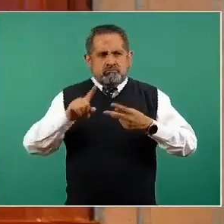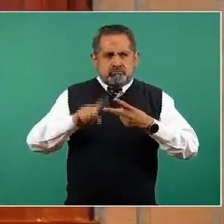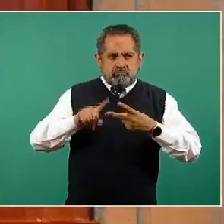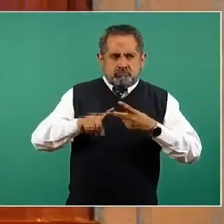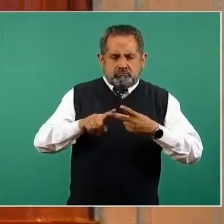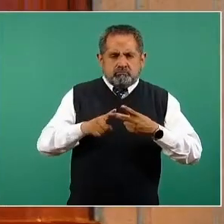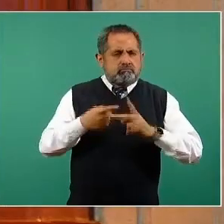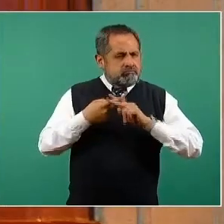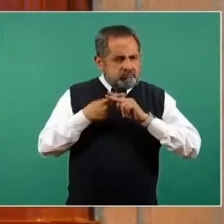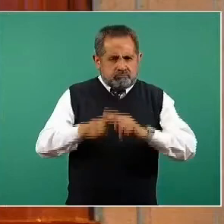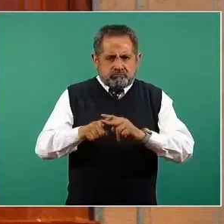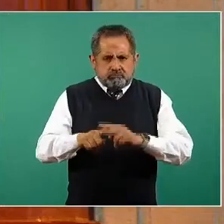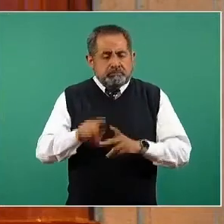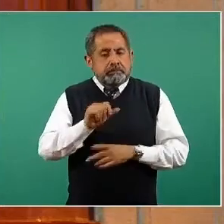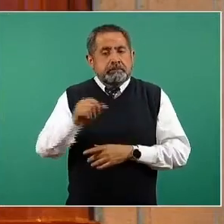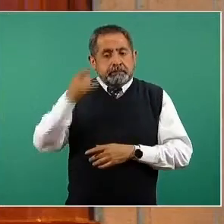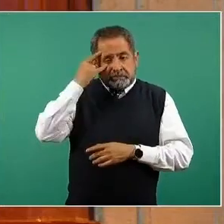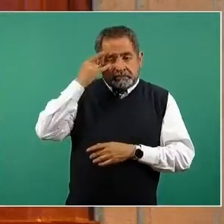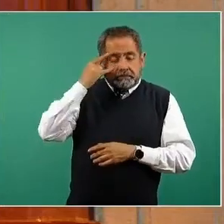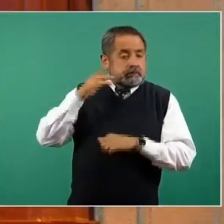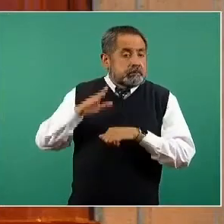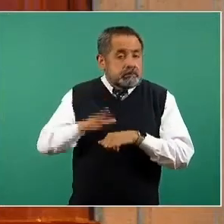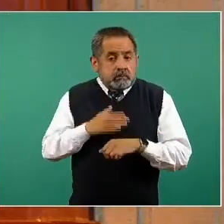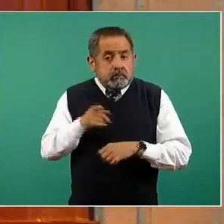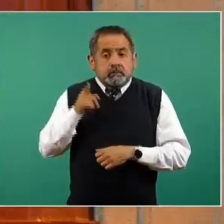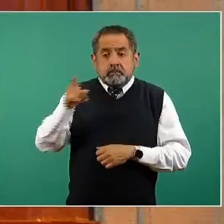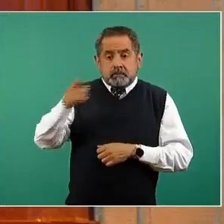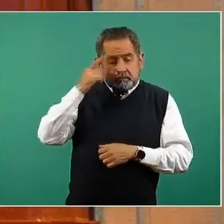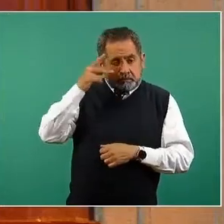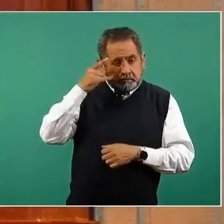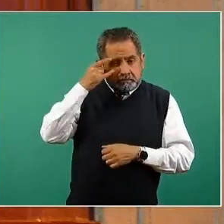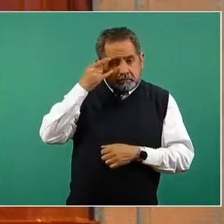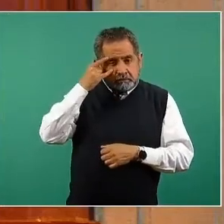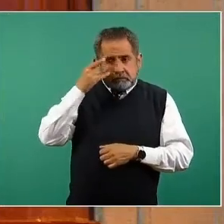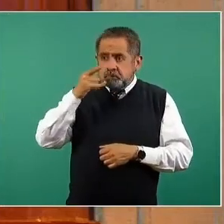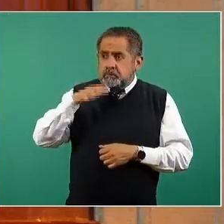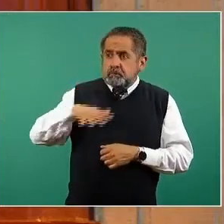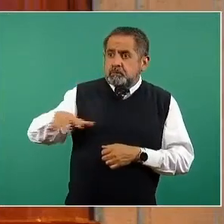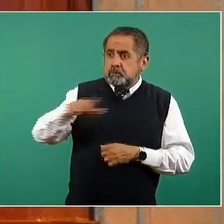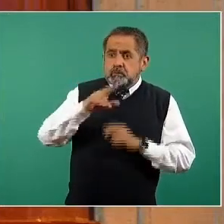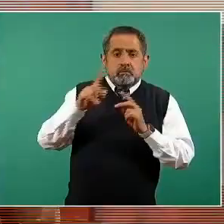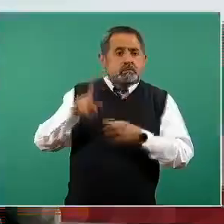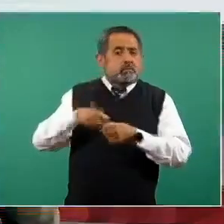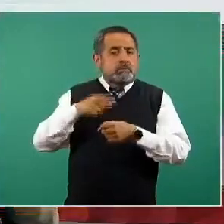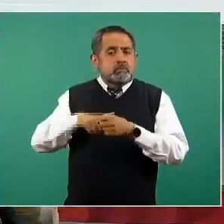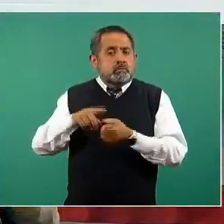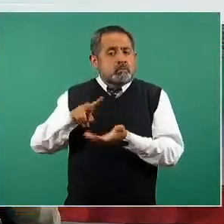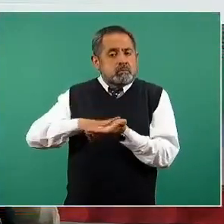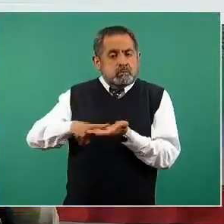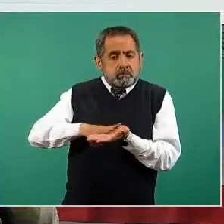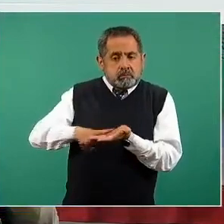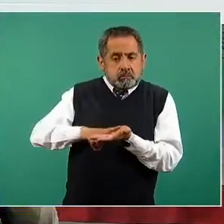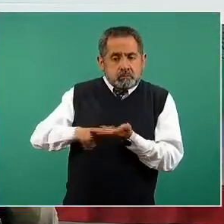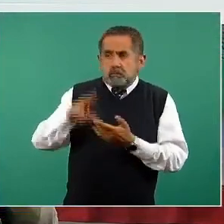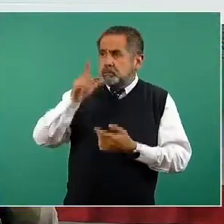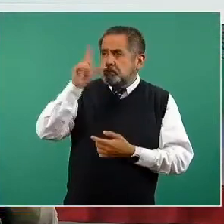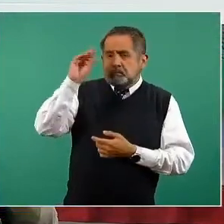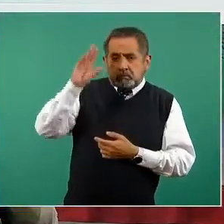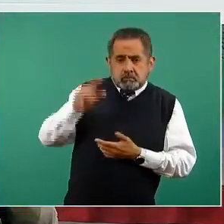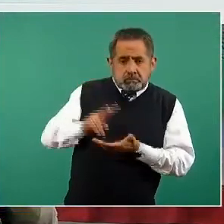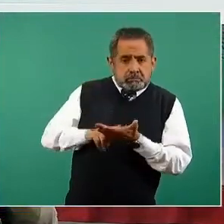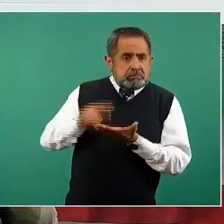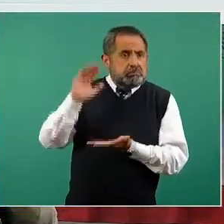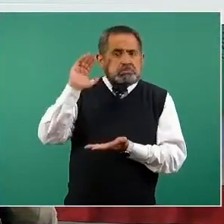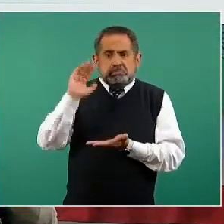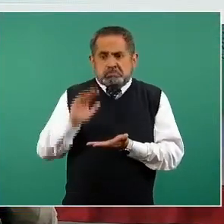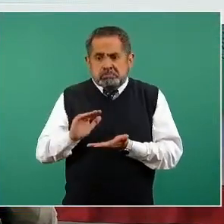inició por la situación epidemiológica que guardaba la entidad federativa de Campeche, es decir, al haber